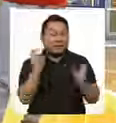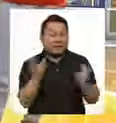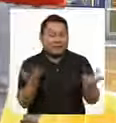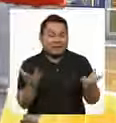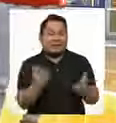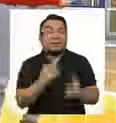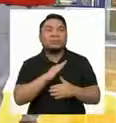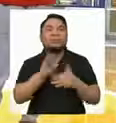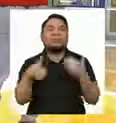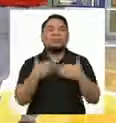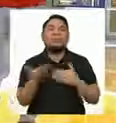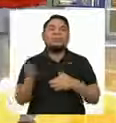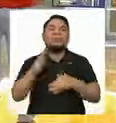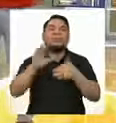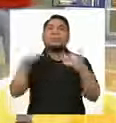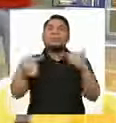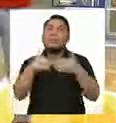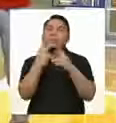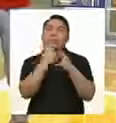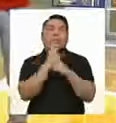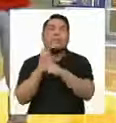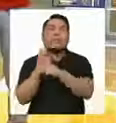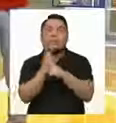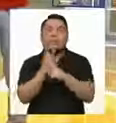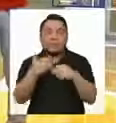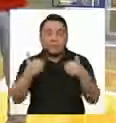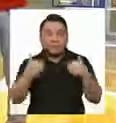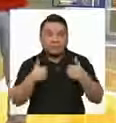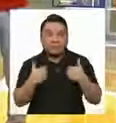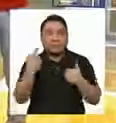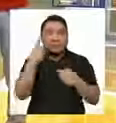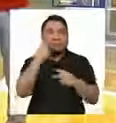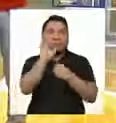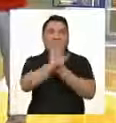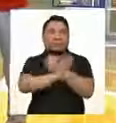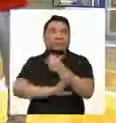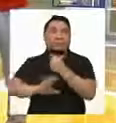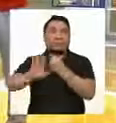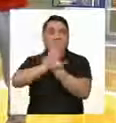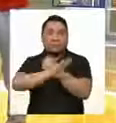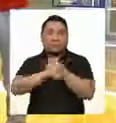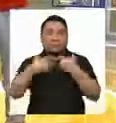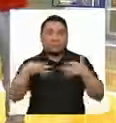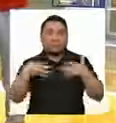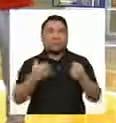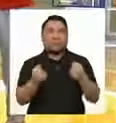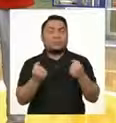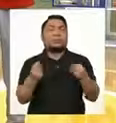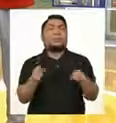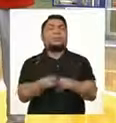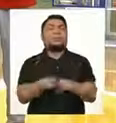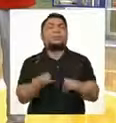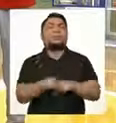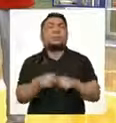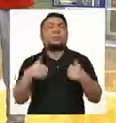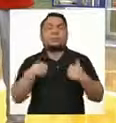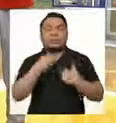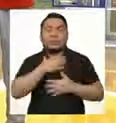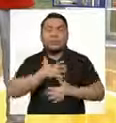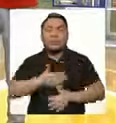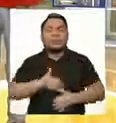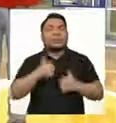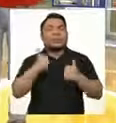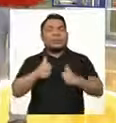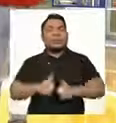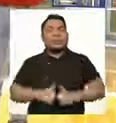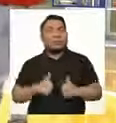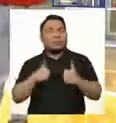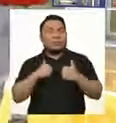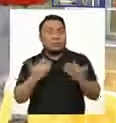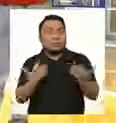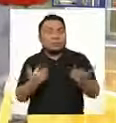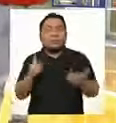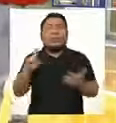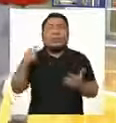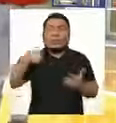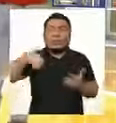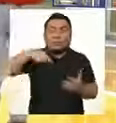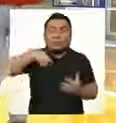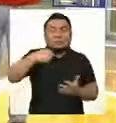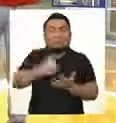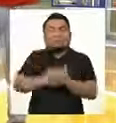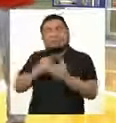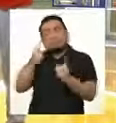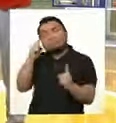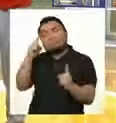sobre todos los cuidados que debemos tener para proteger nuestra salud y tener bienestar de vida. Si bien nuestro